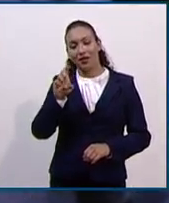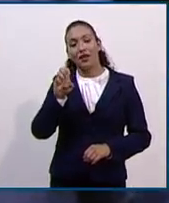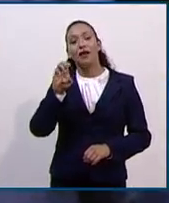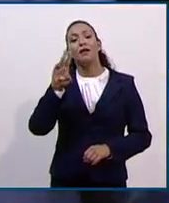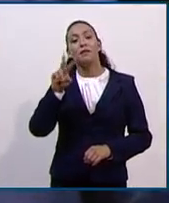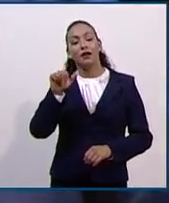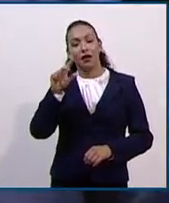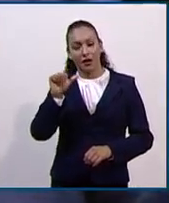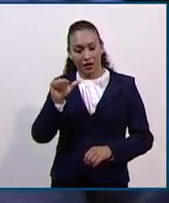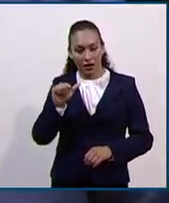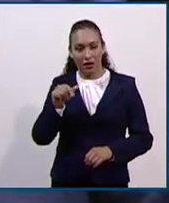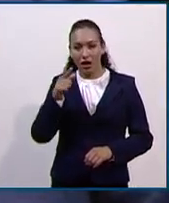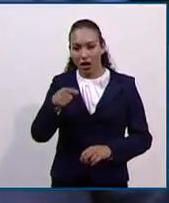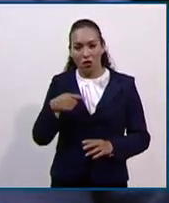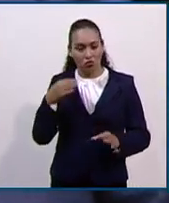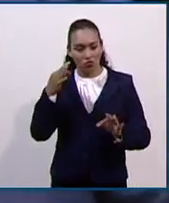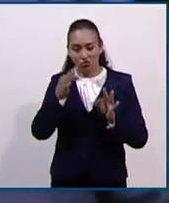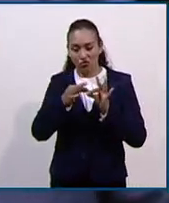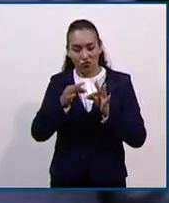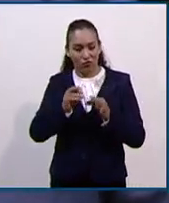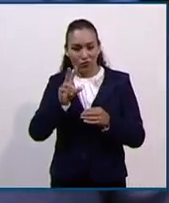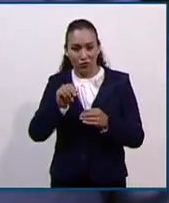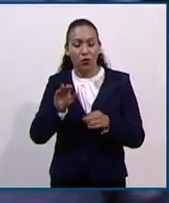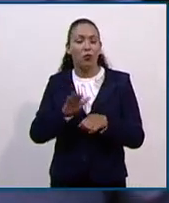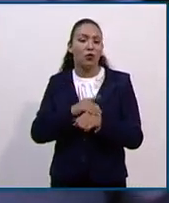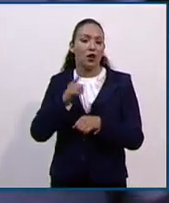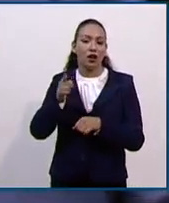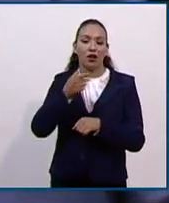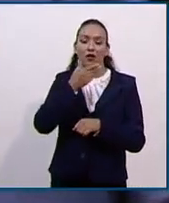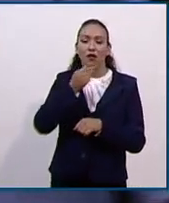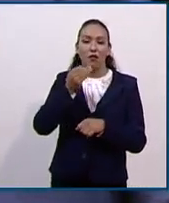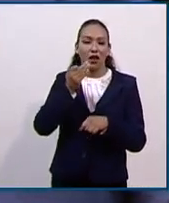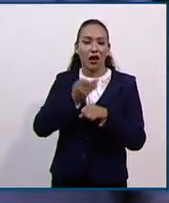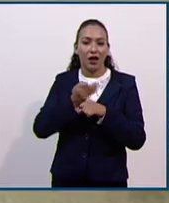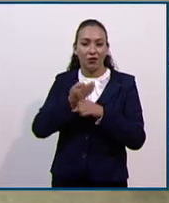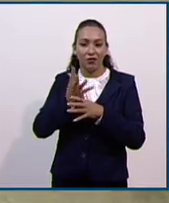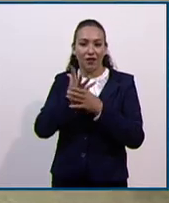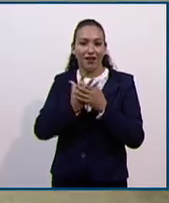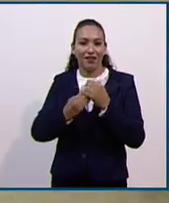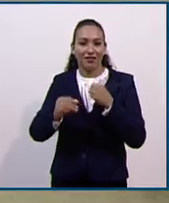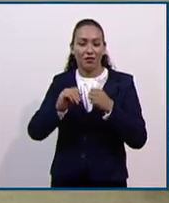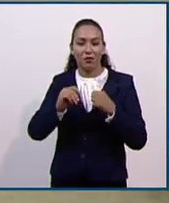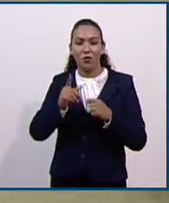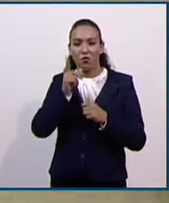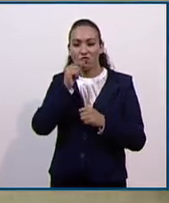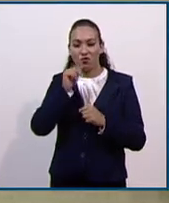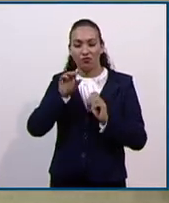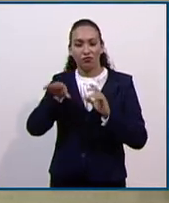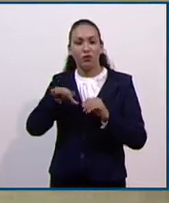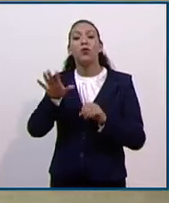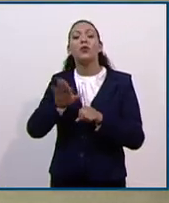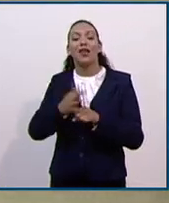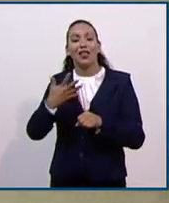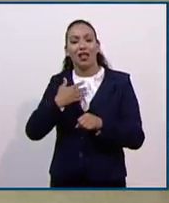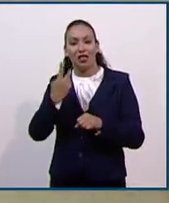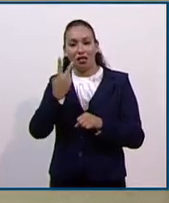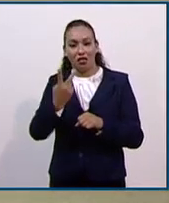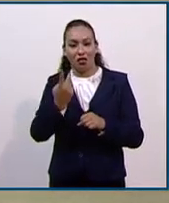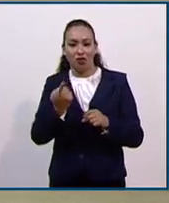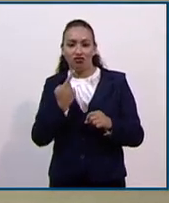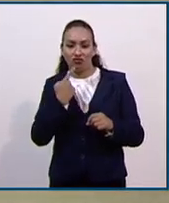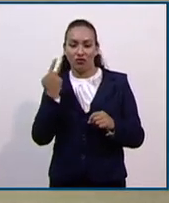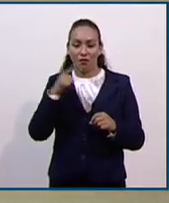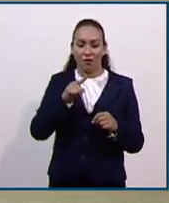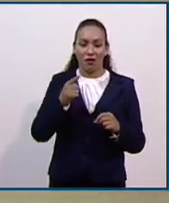de elegibilidad al considerar que se encuentra sustraído de la acción de la justicia por tener en su contra 2 órdenes de aprehensión